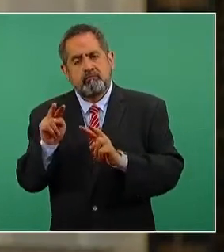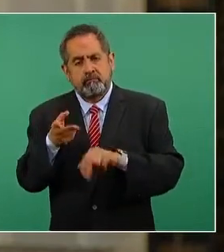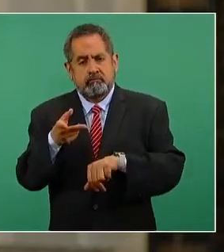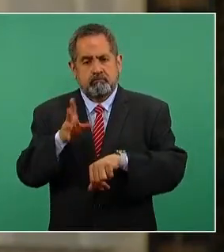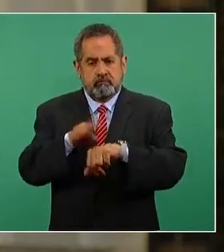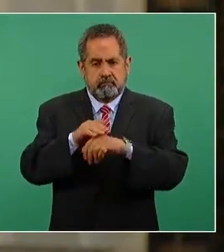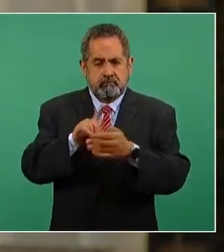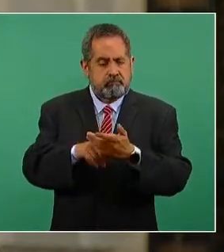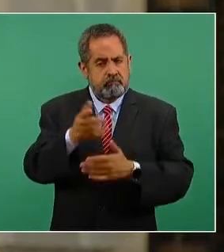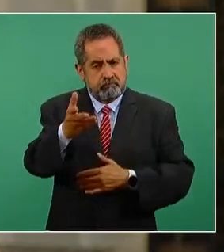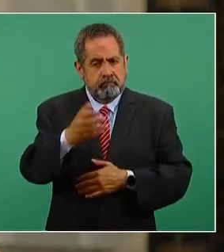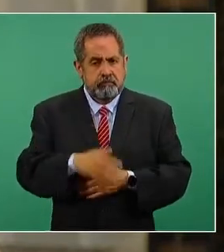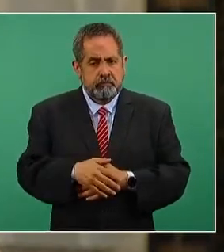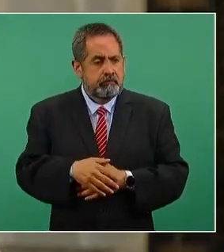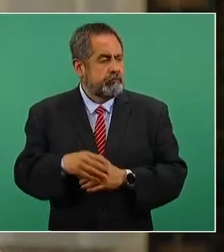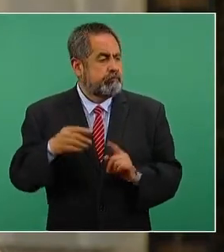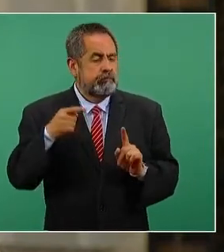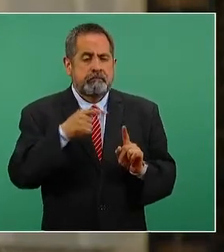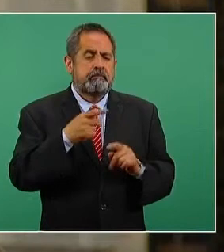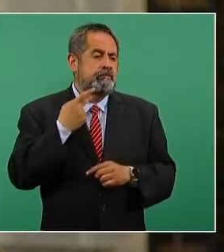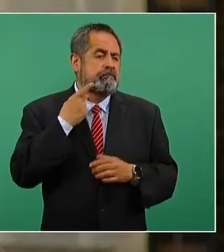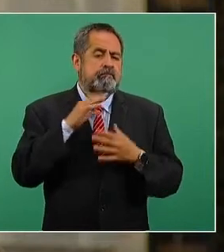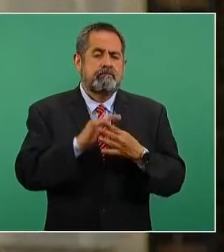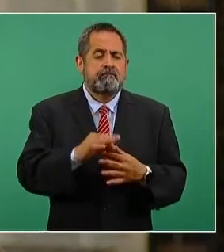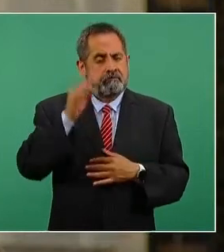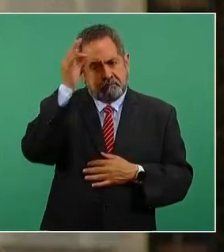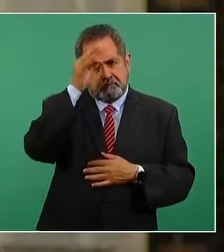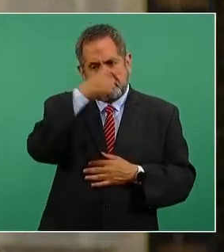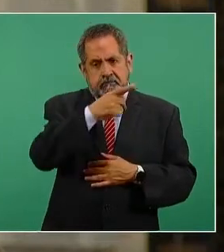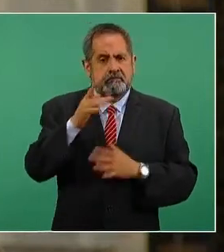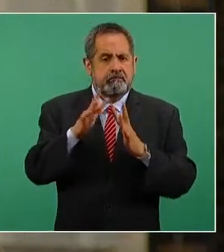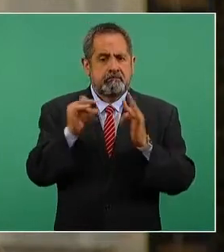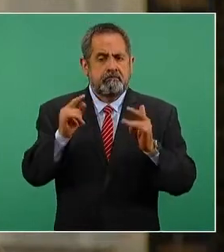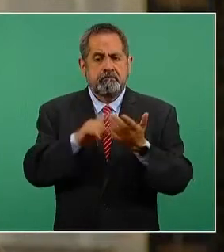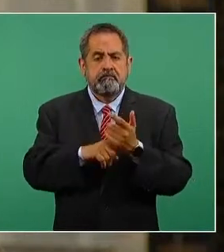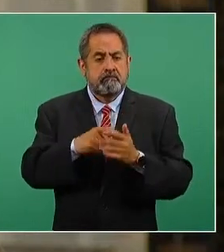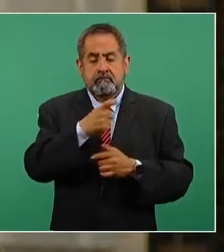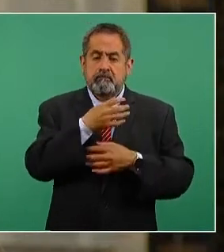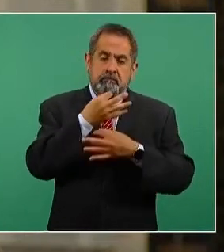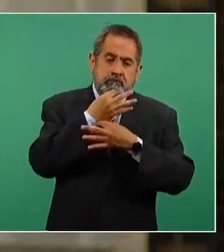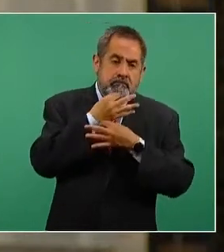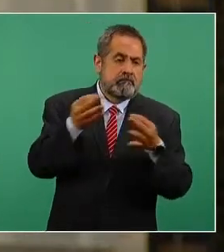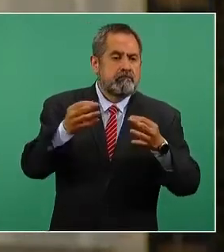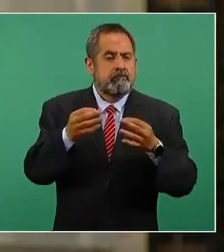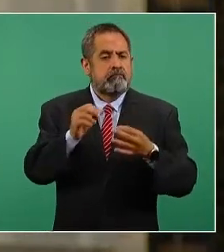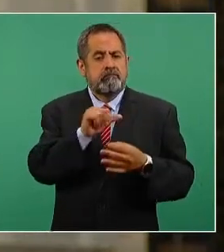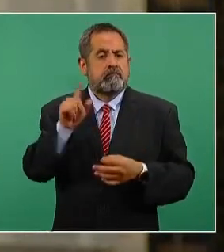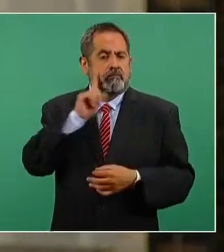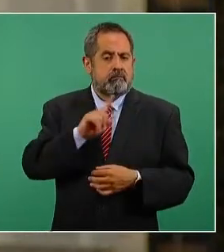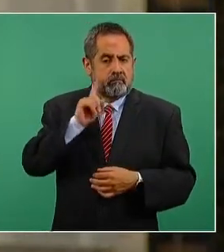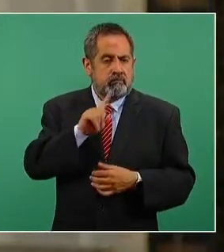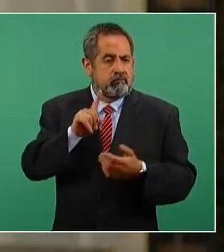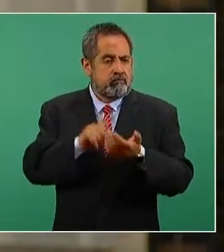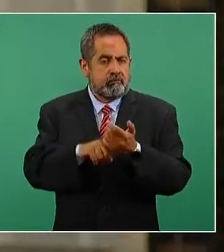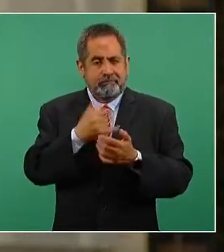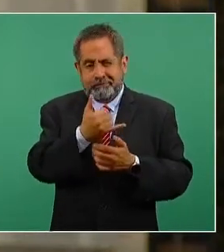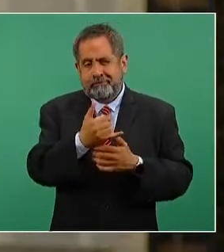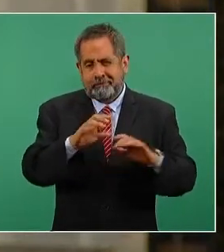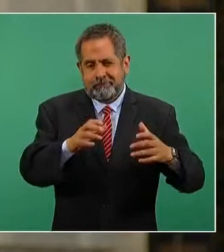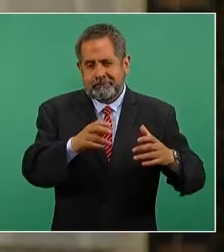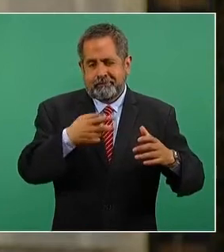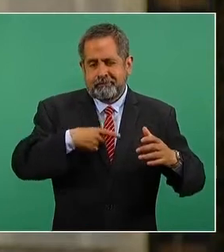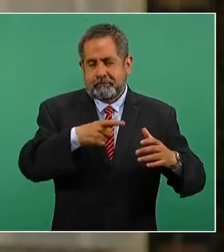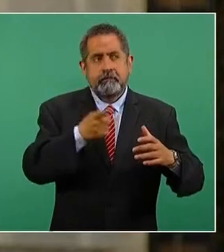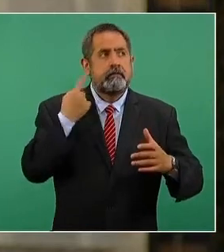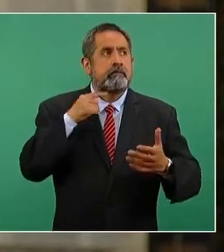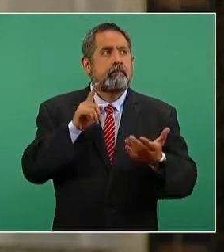permitir referir a una política y filósofa francesa, autora de la Declaración de los Derechos de la Mujer y de la